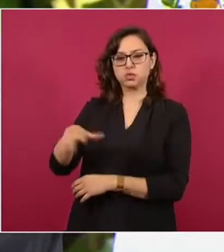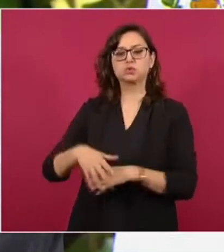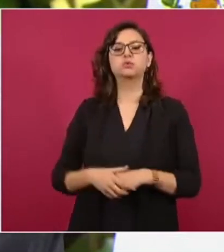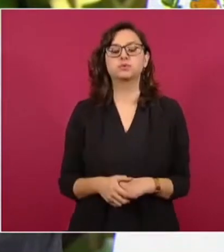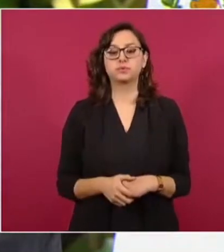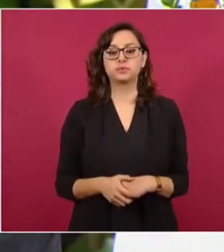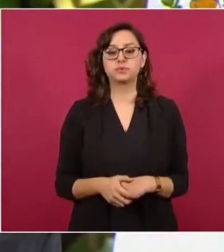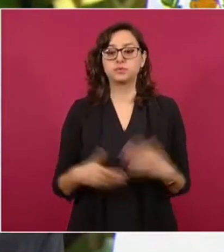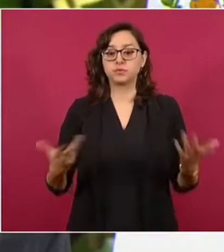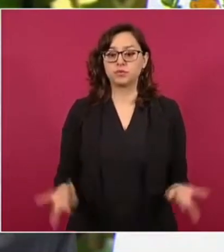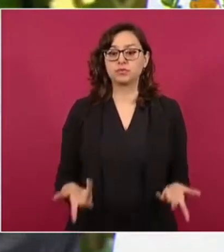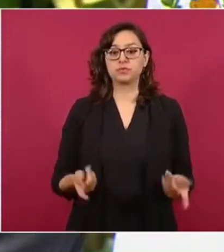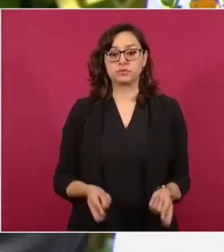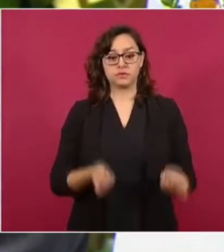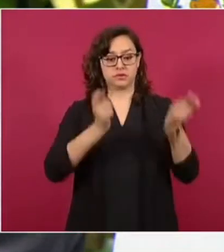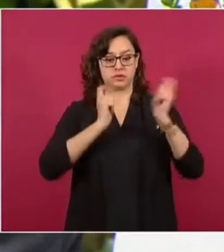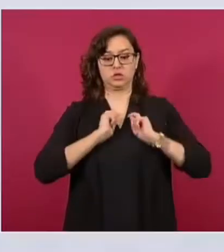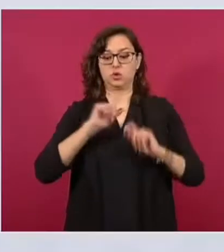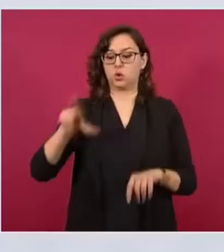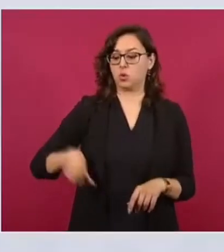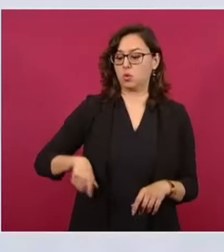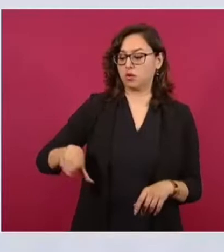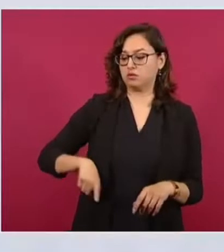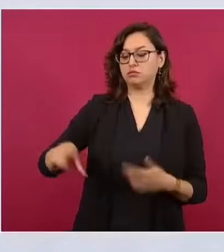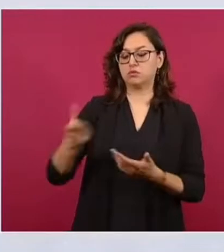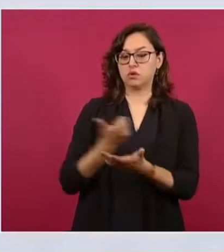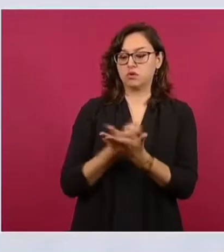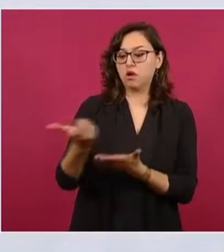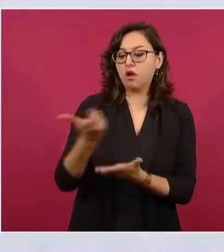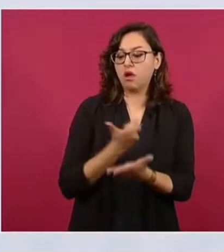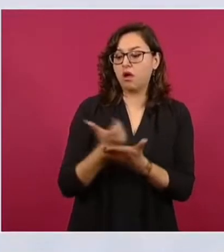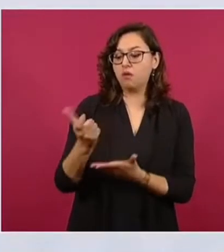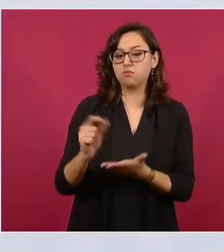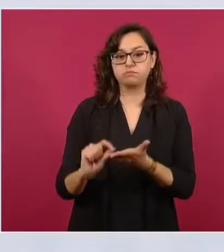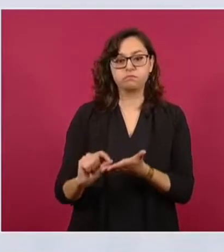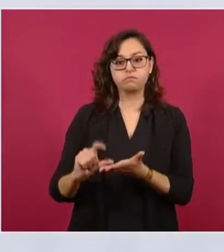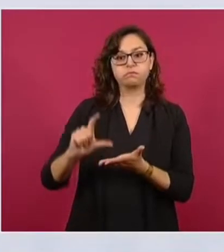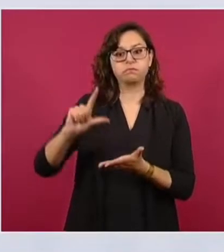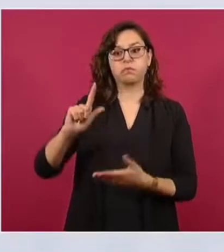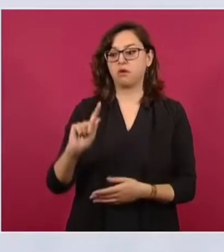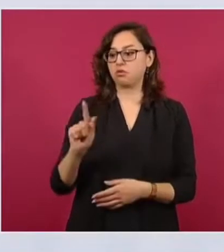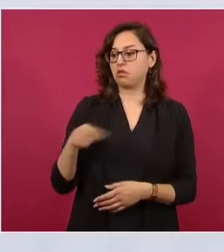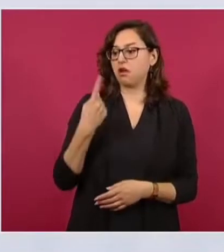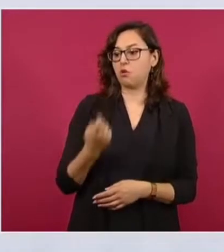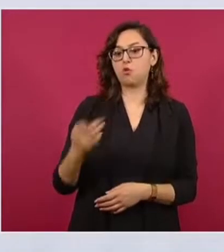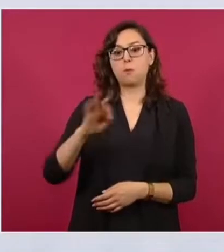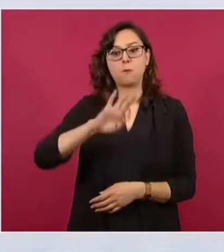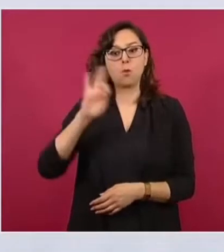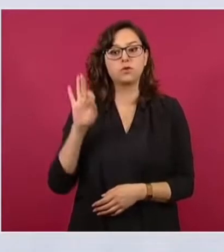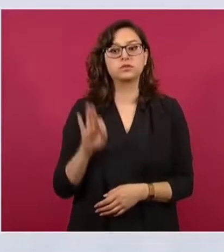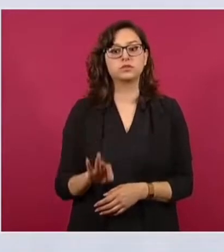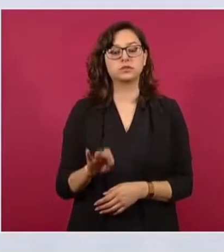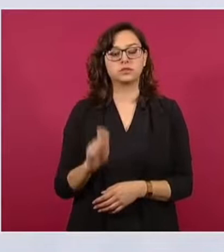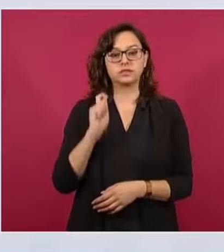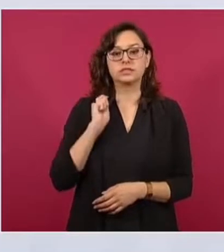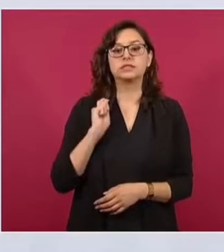aumentado 71% en términos reales. Con ello, su poder adquisitivo se ha